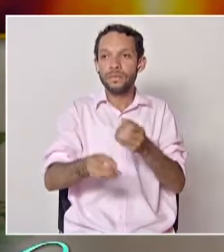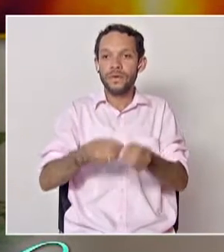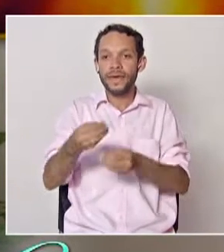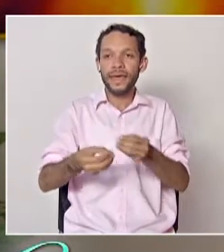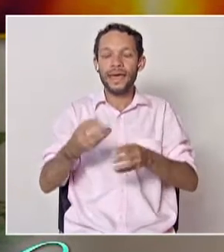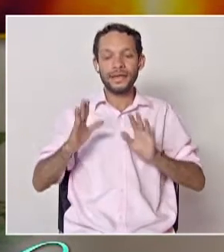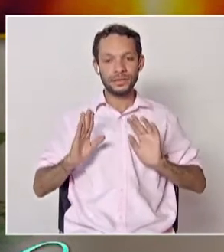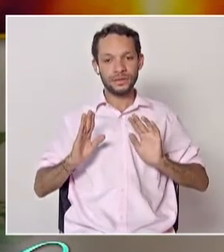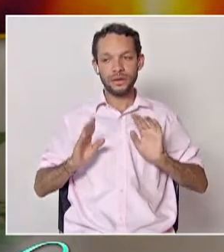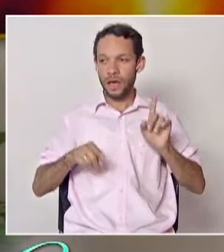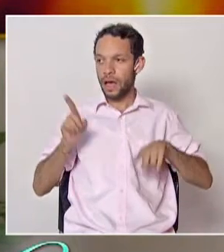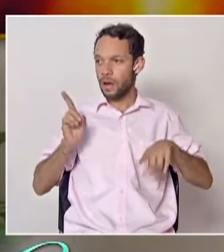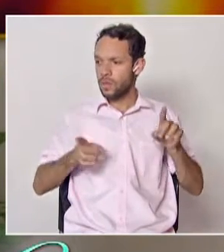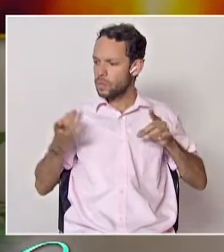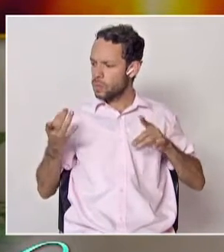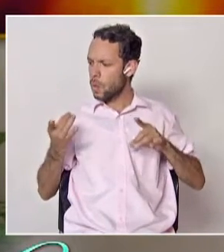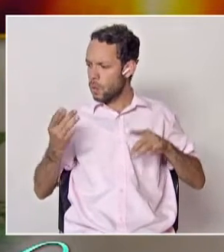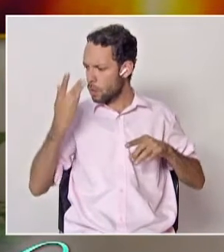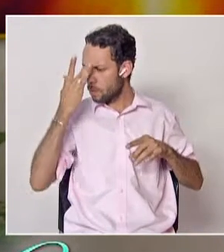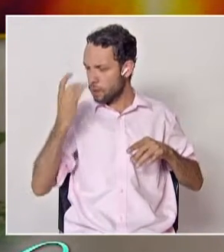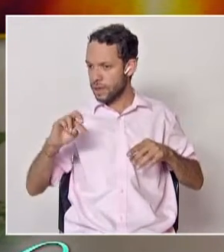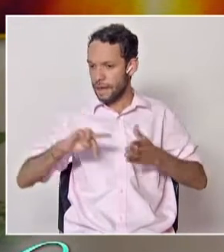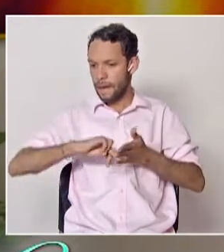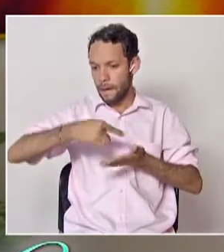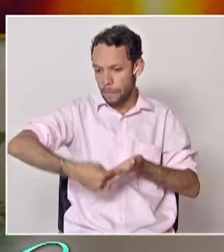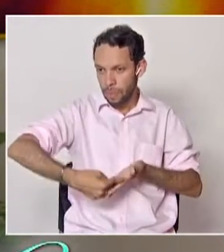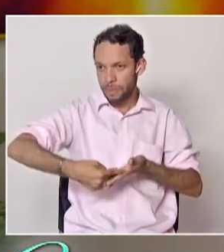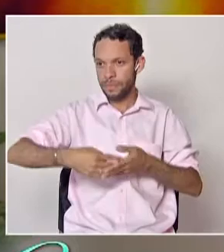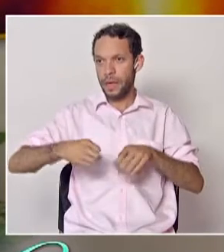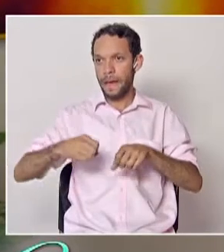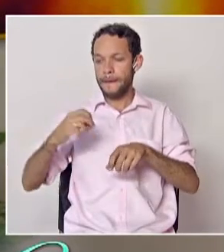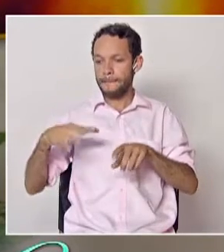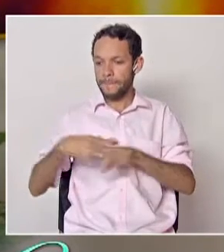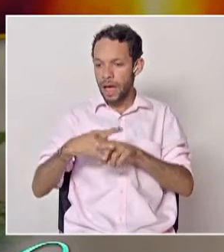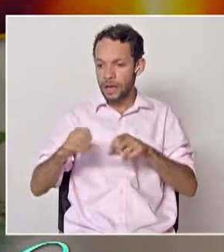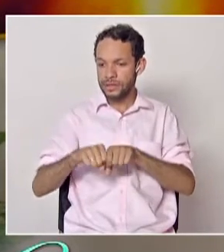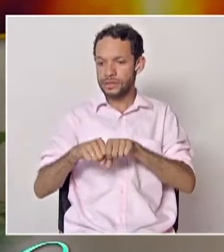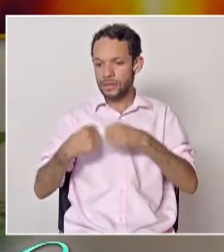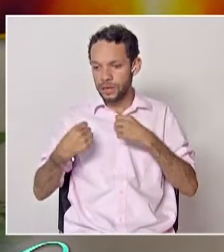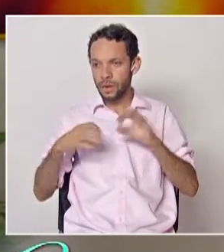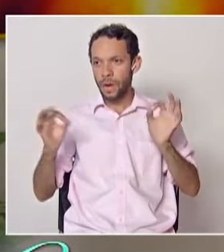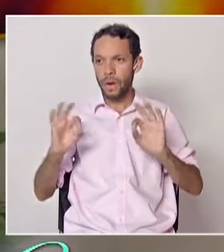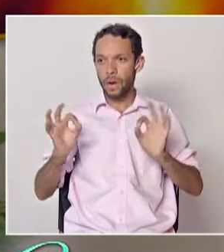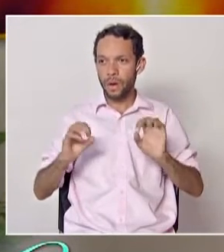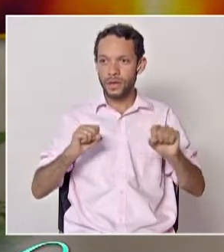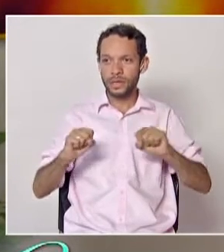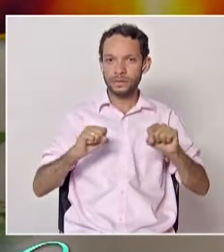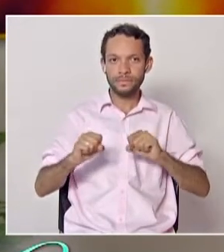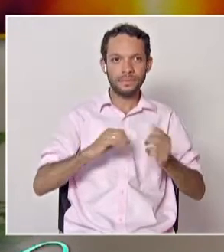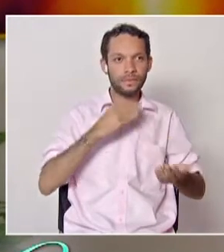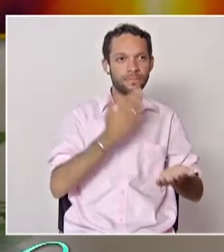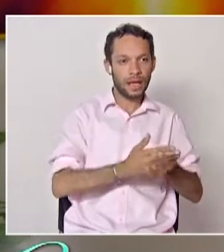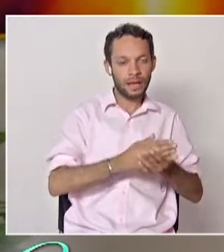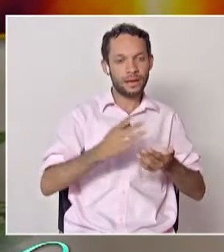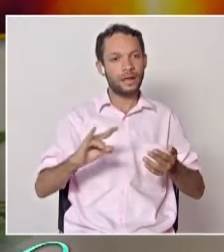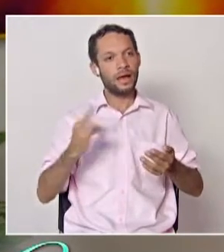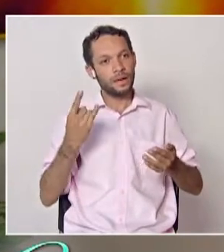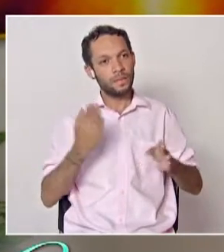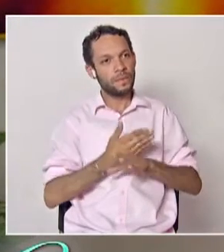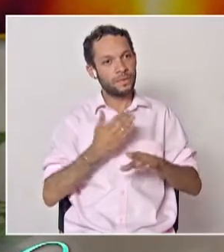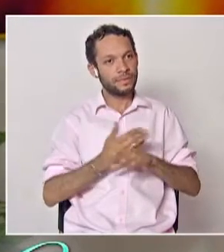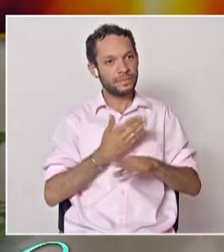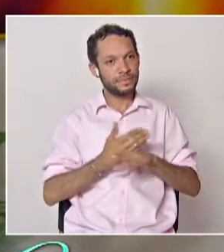de qué? ¿Por qué fue el dolor? Ah, que se cayó, que se aporrió, que fue haciendo ciertas actividades en la casa. La gente en el